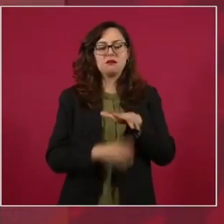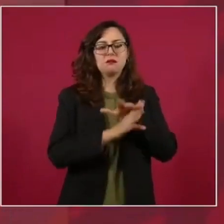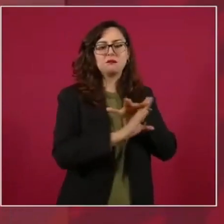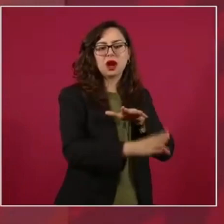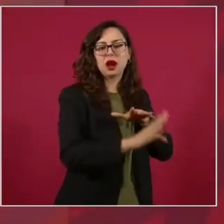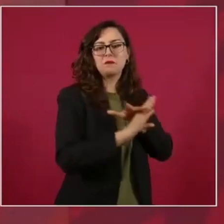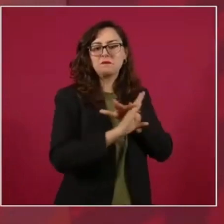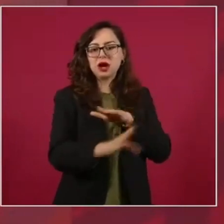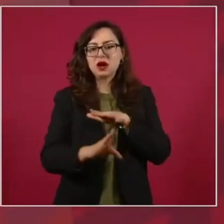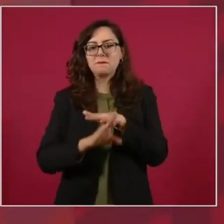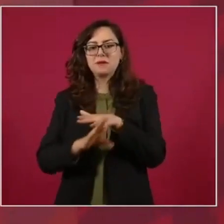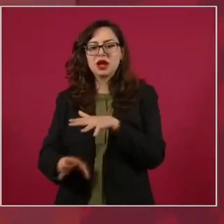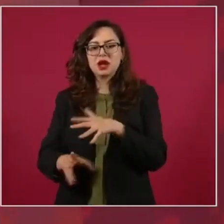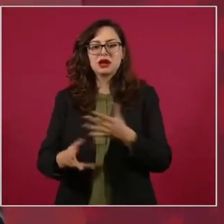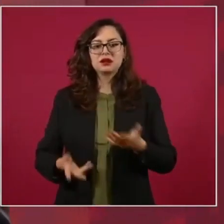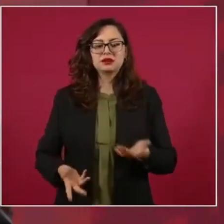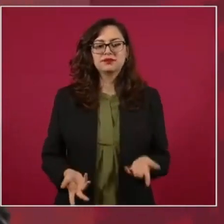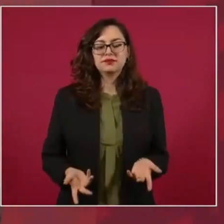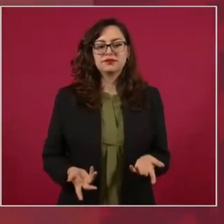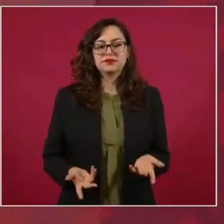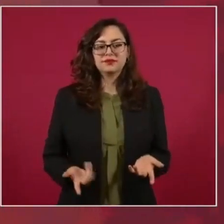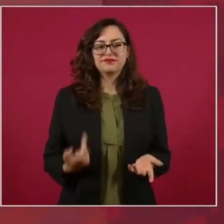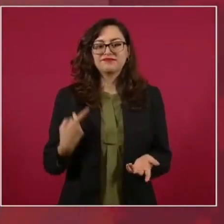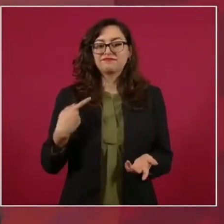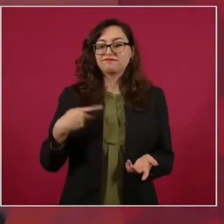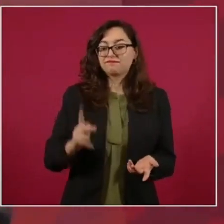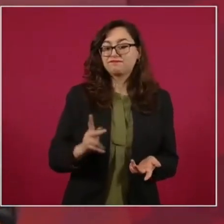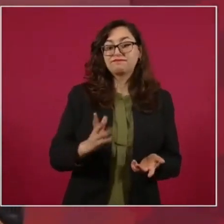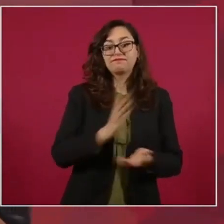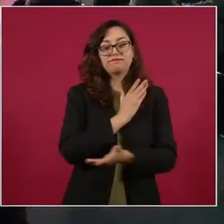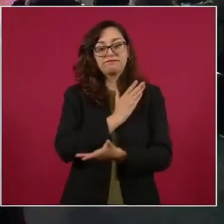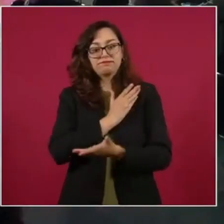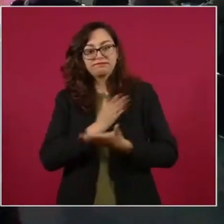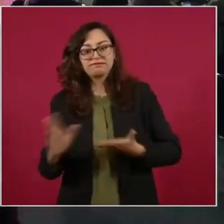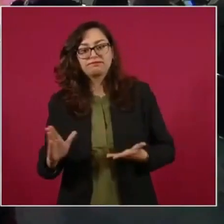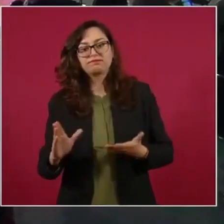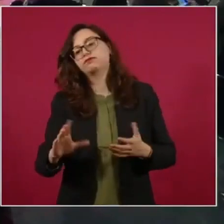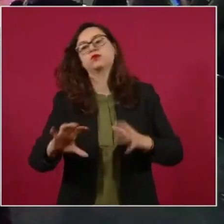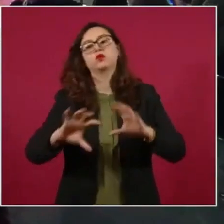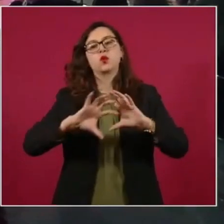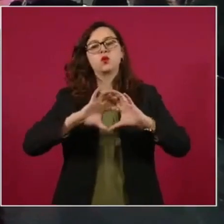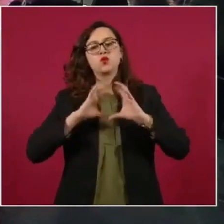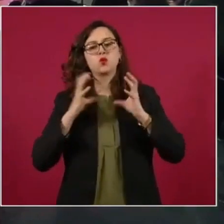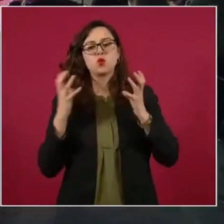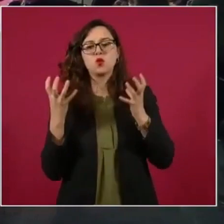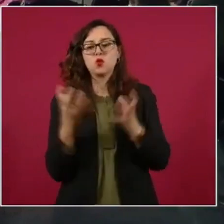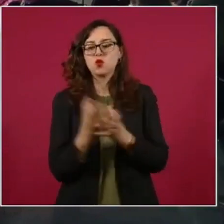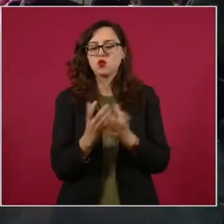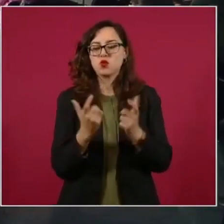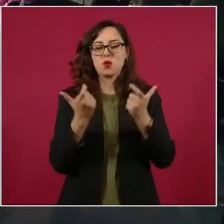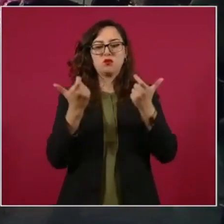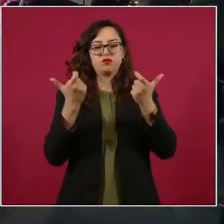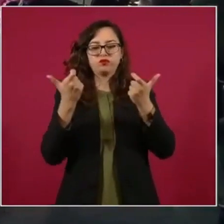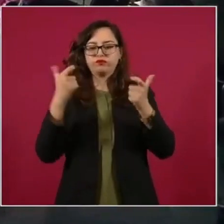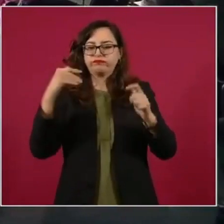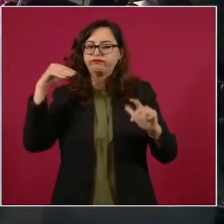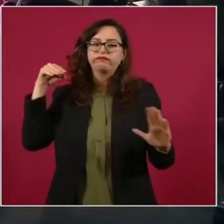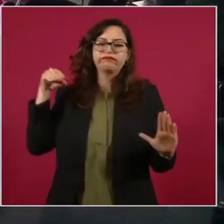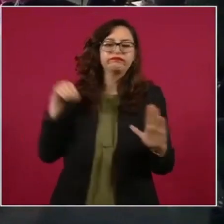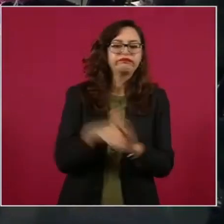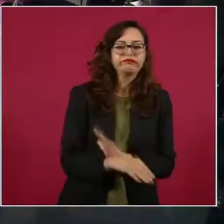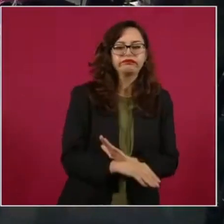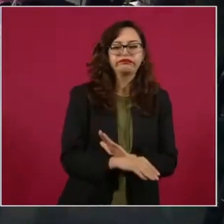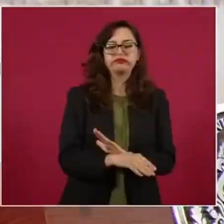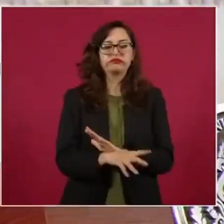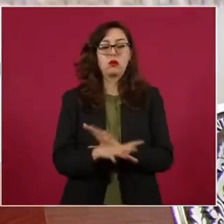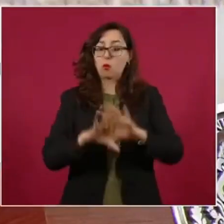pero además de eso, un impacto en todo el mundo, en la economía, en el bienestar de la